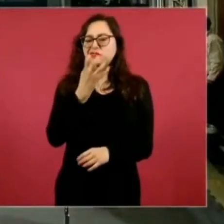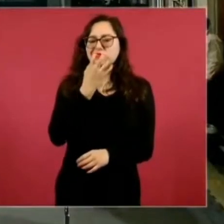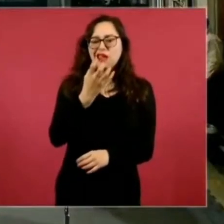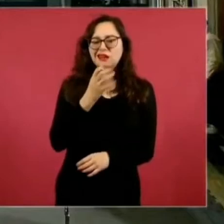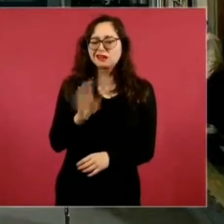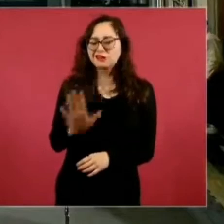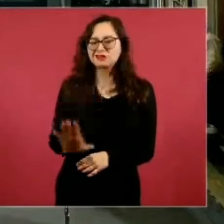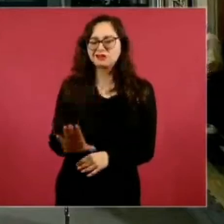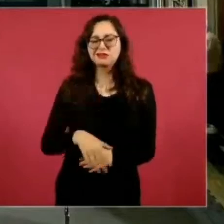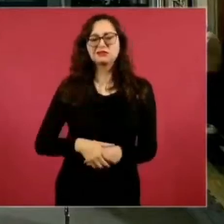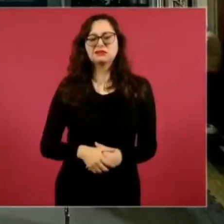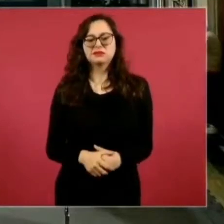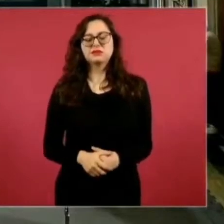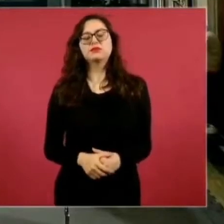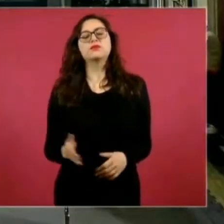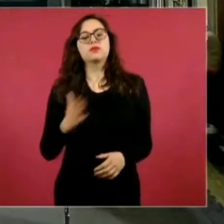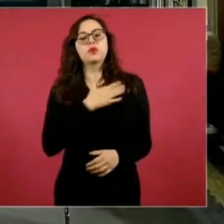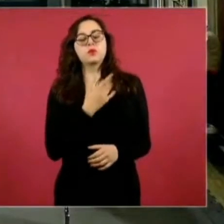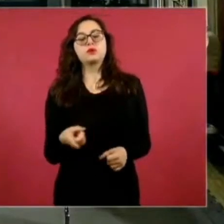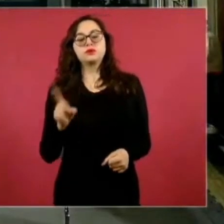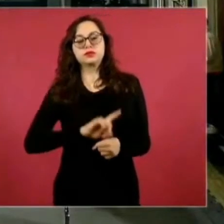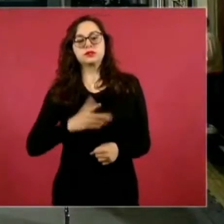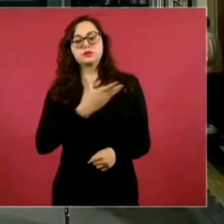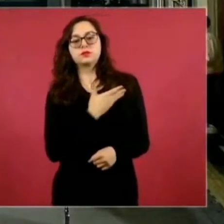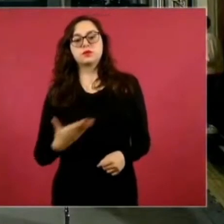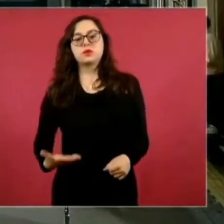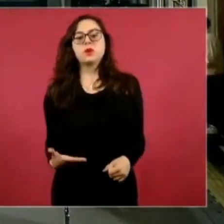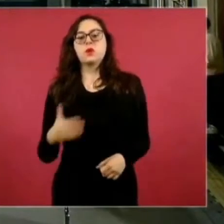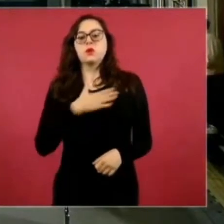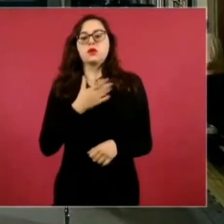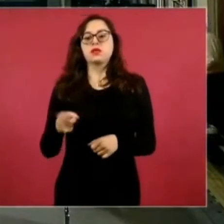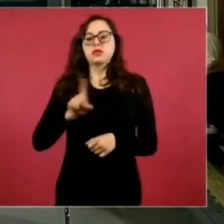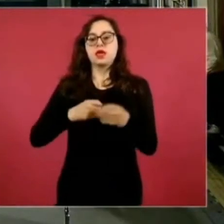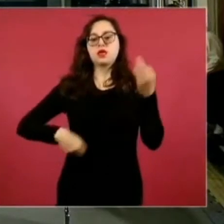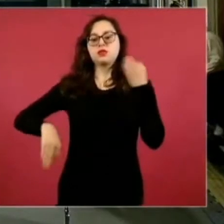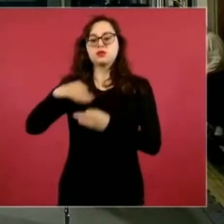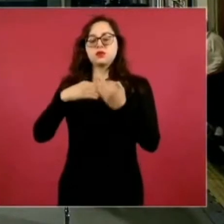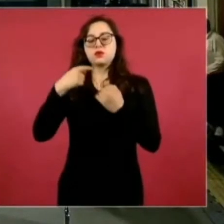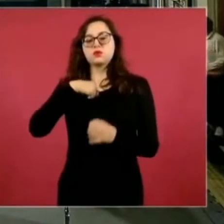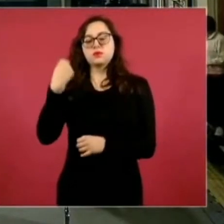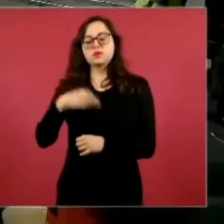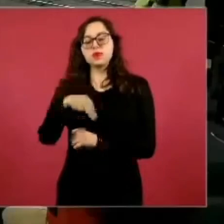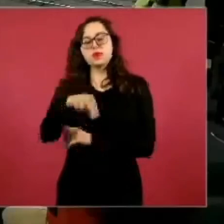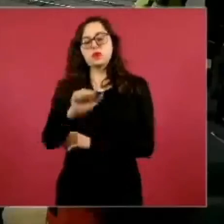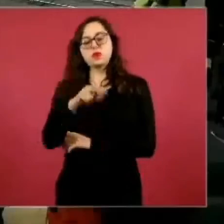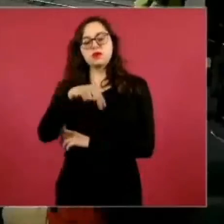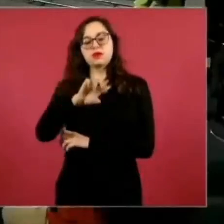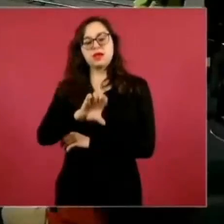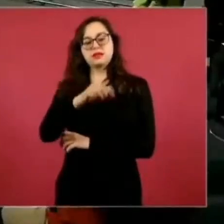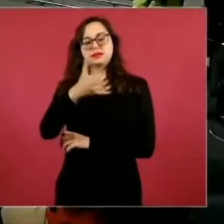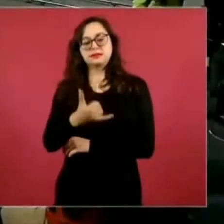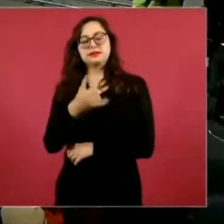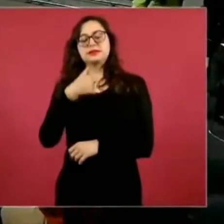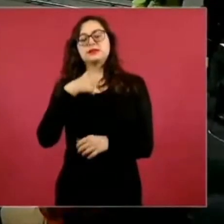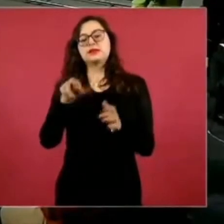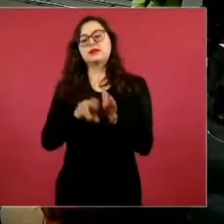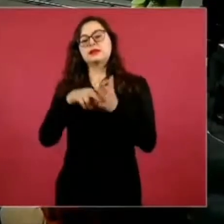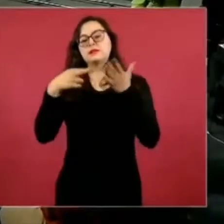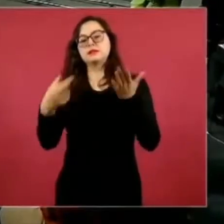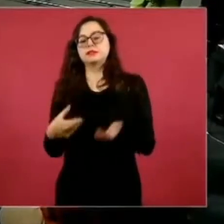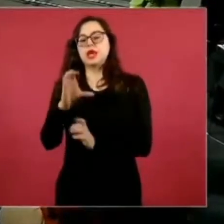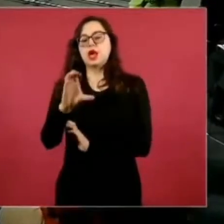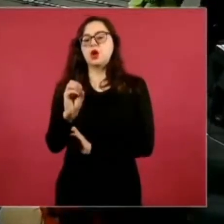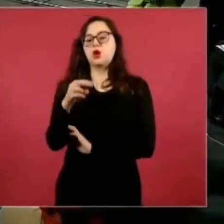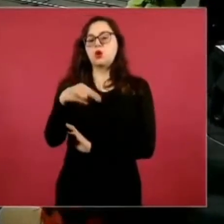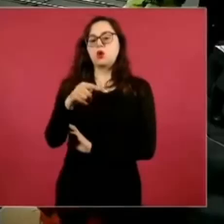Buenos días, presidente. Buenos días a todas y a todos. Nancy Flores, de la revista Contralínea. Presidente, pues justo sobre esta